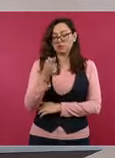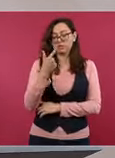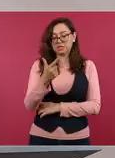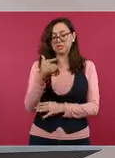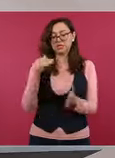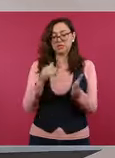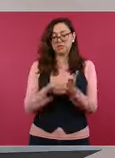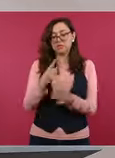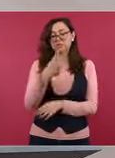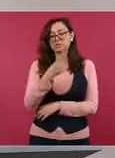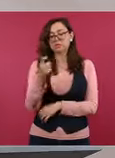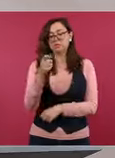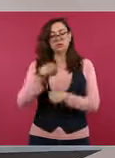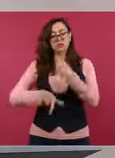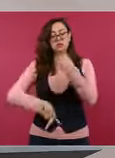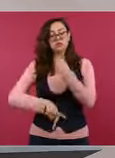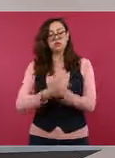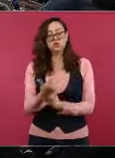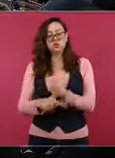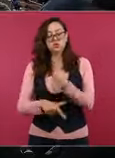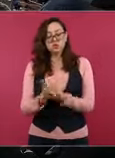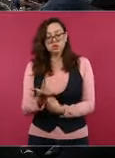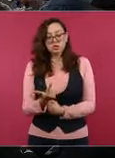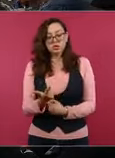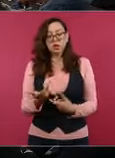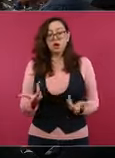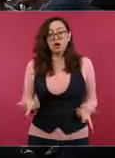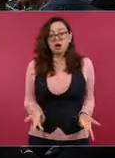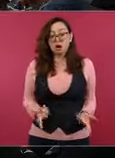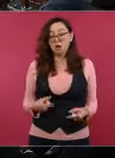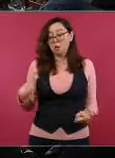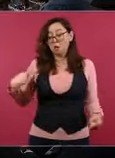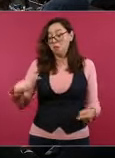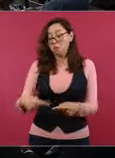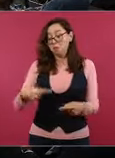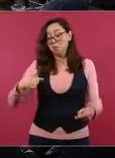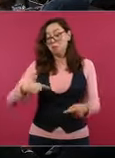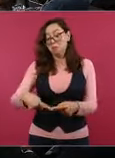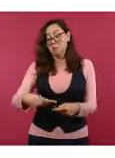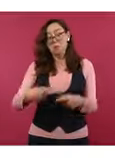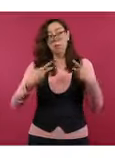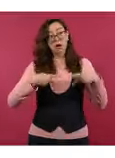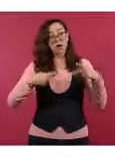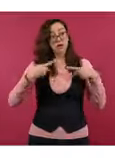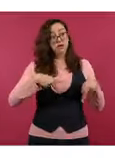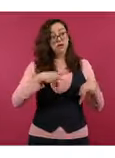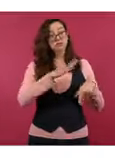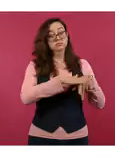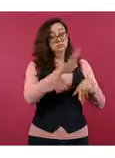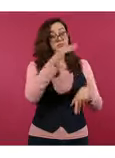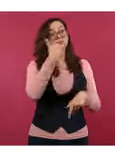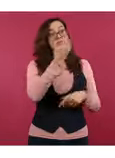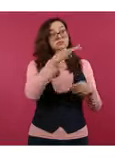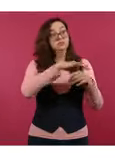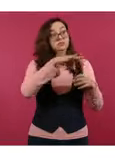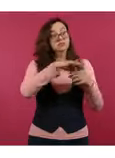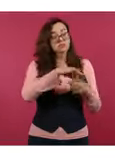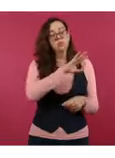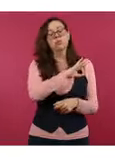227.112. Obviamente todavía hay chance de que se registren más. Ahora, de